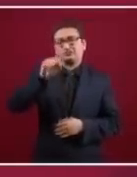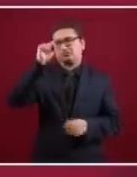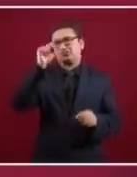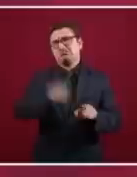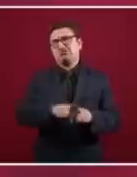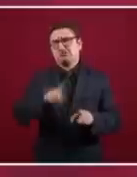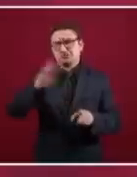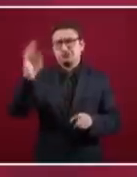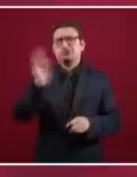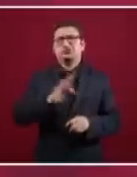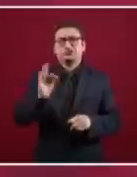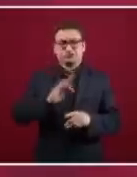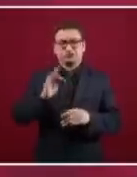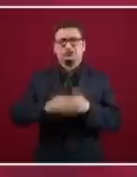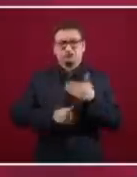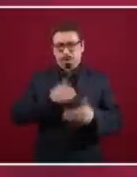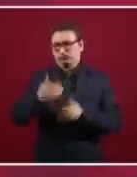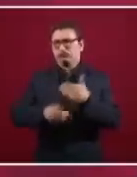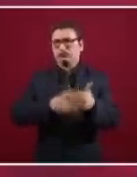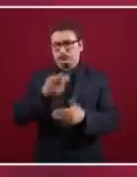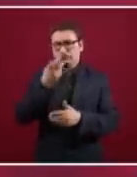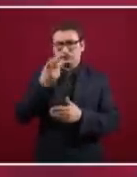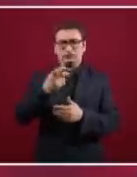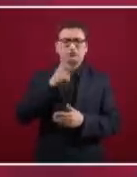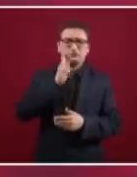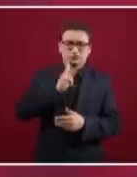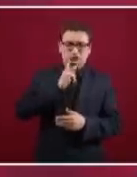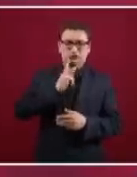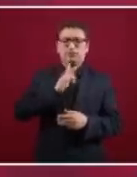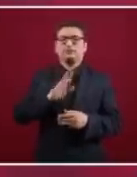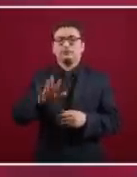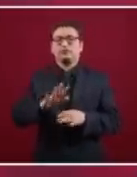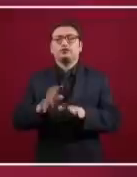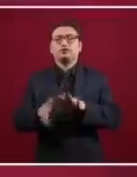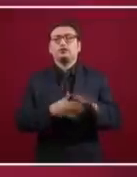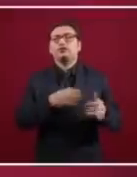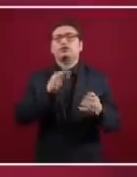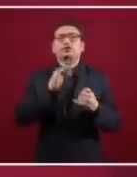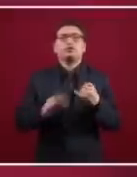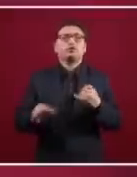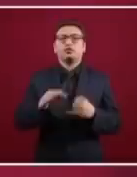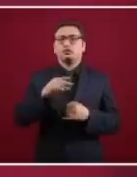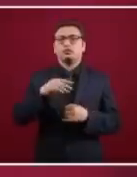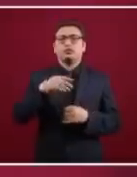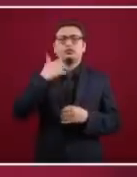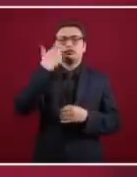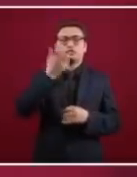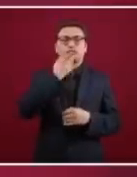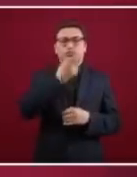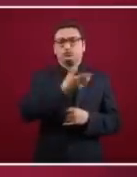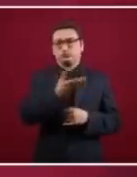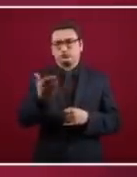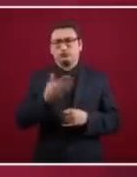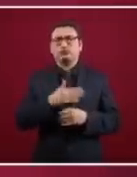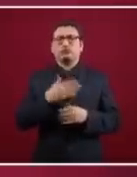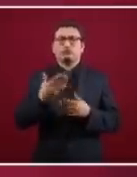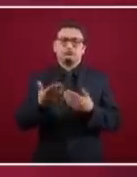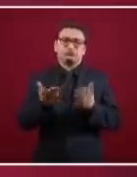procedimiento en eso estamos y por último quiero y ponerle esa